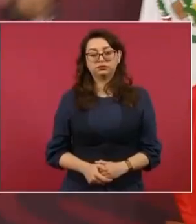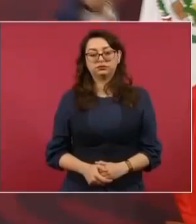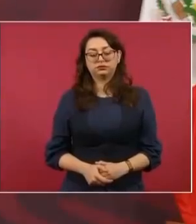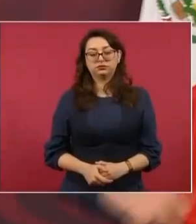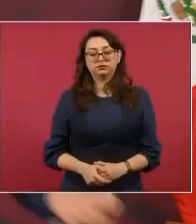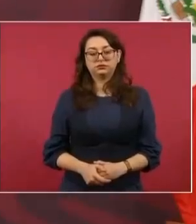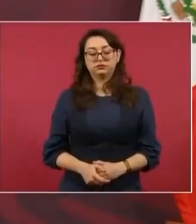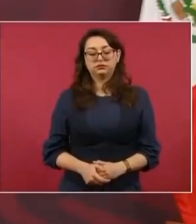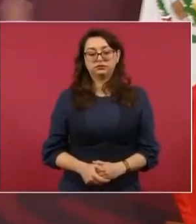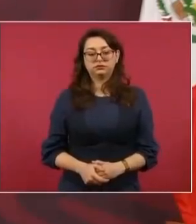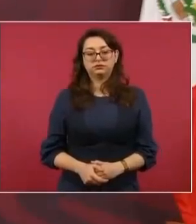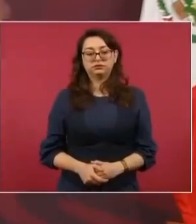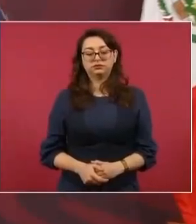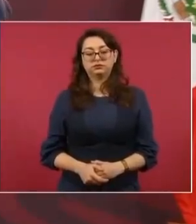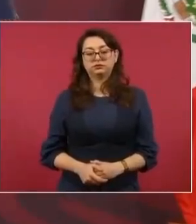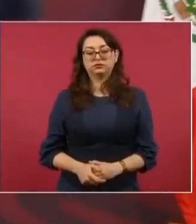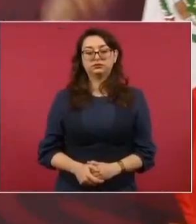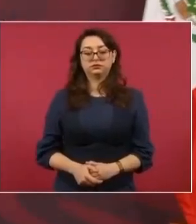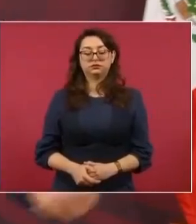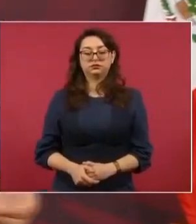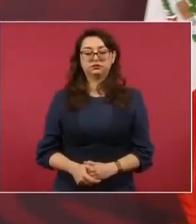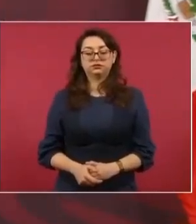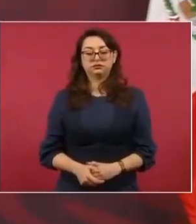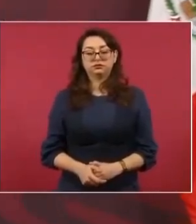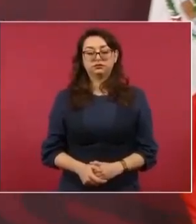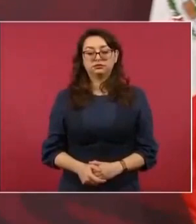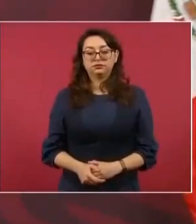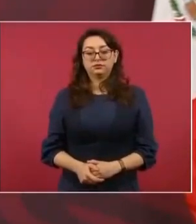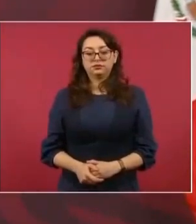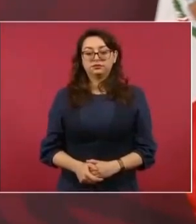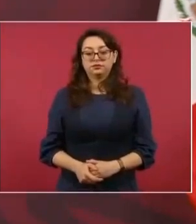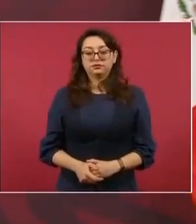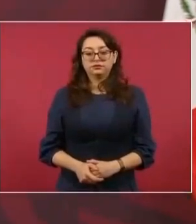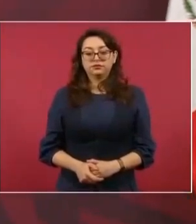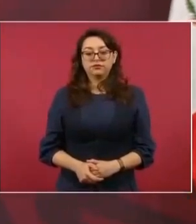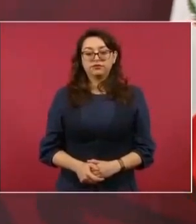Más de la mitad de los ciudadanos, perdón,